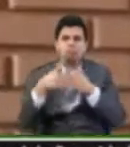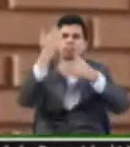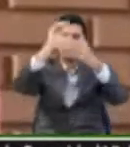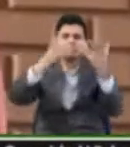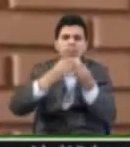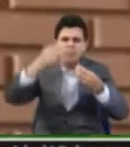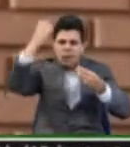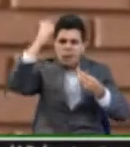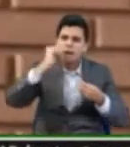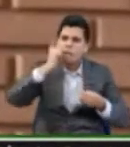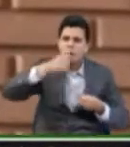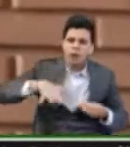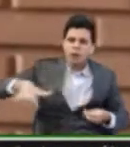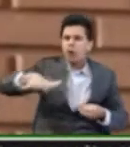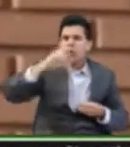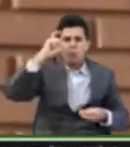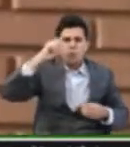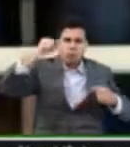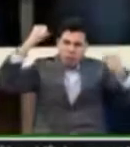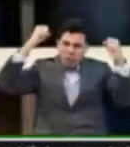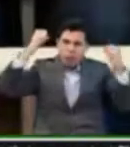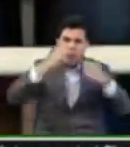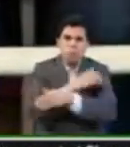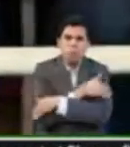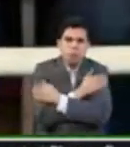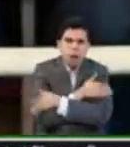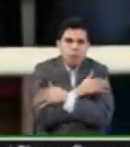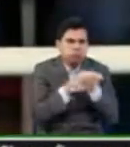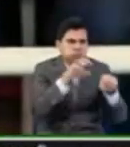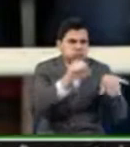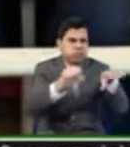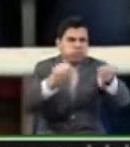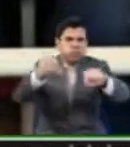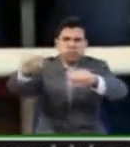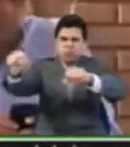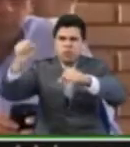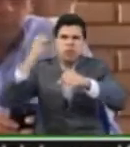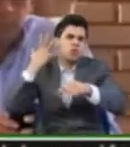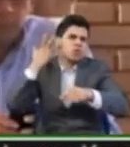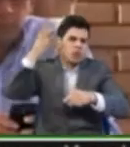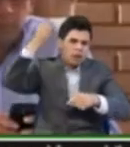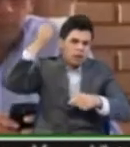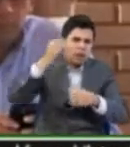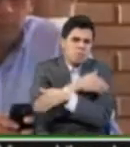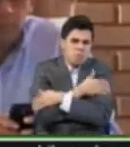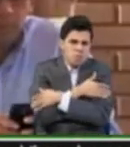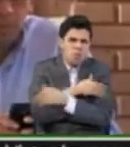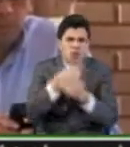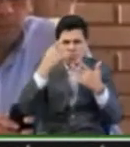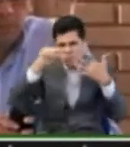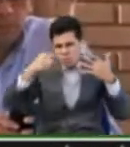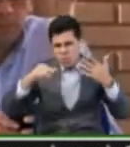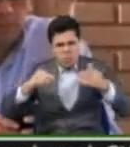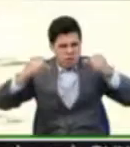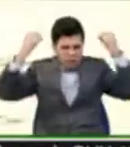la toma a la ciudad de Cúcuta, toma a la ciudad de Pamplona, toma a la ciudad de Ocaña. Y es que la preocupación de los docentes en Norte